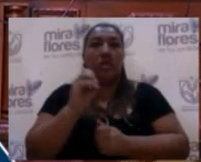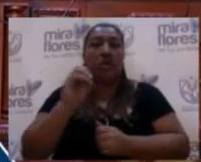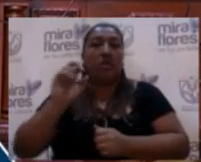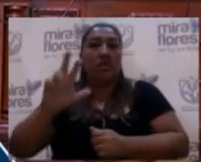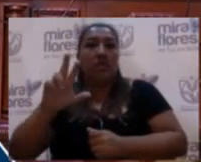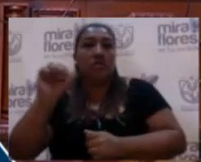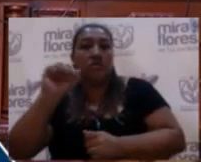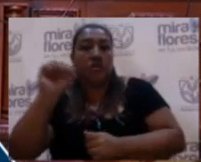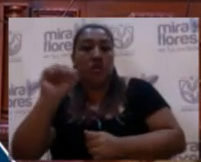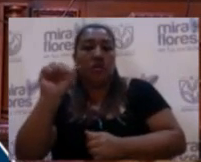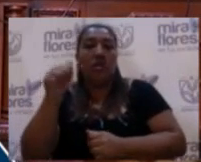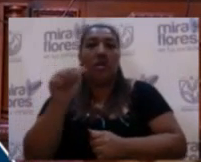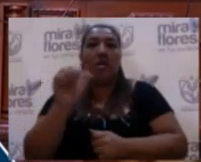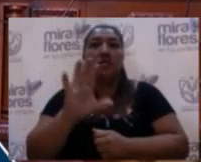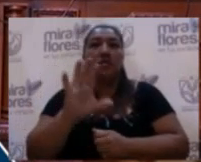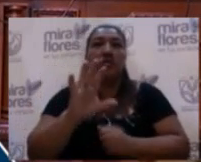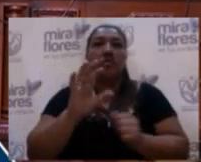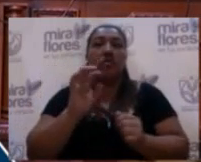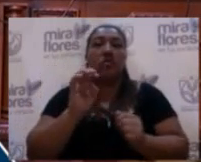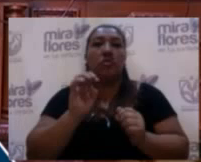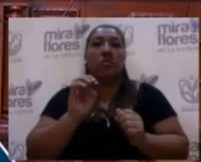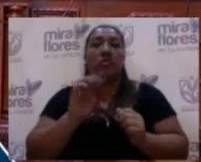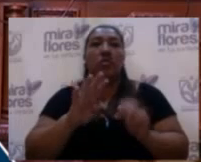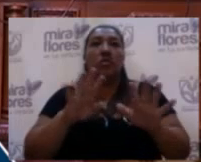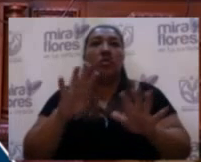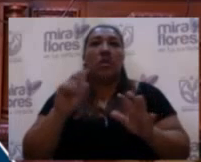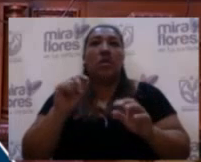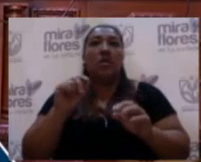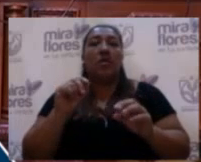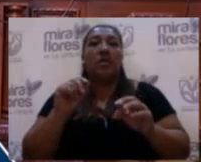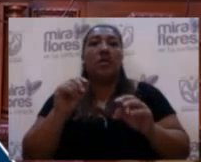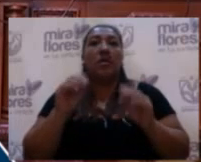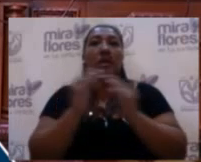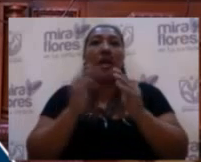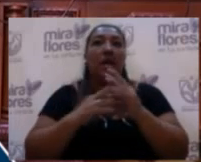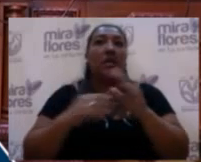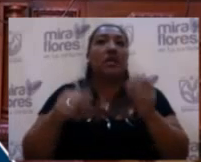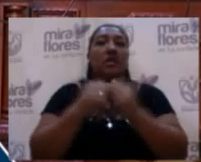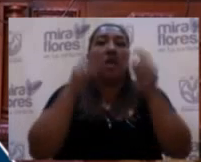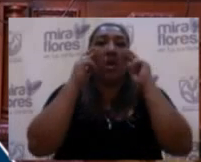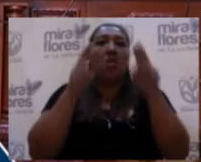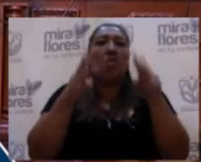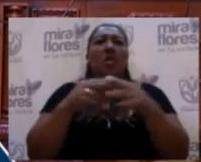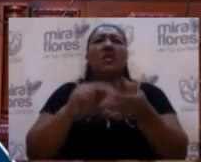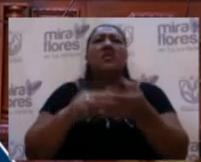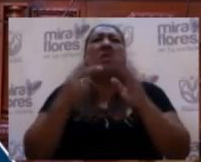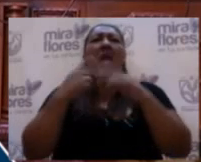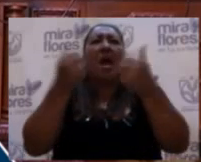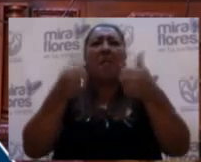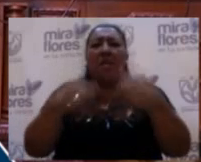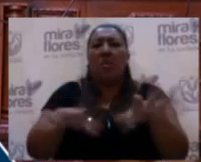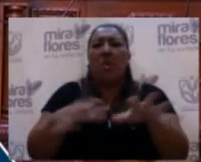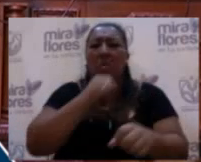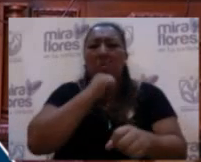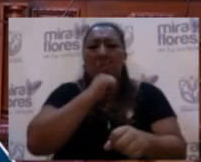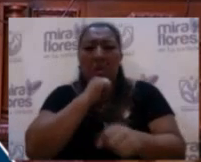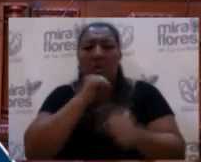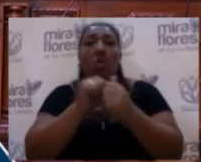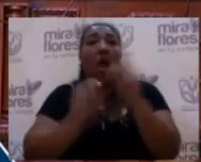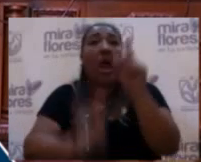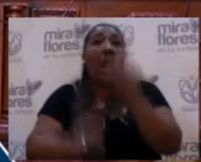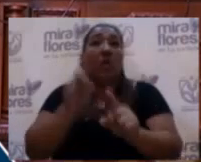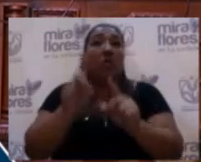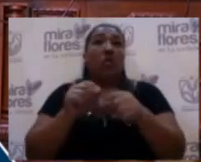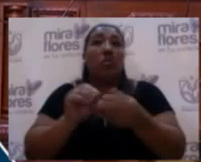49.193,03 soles, así como de 49 bienes muebles sobrantes que se encuentran en mal estado e inservibles, los mismos que